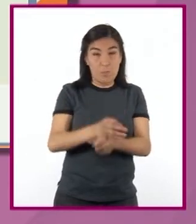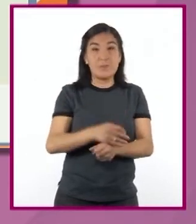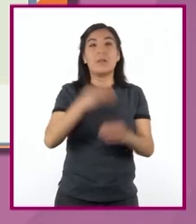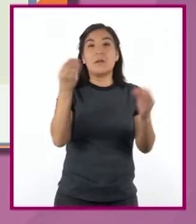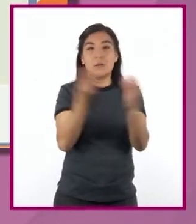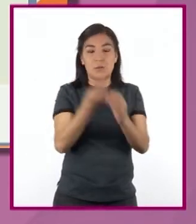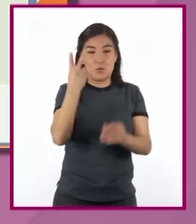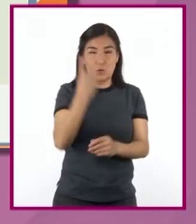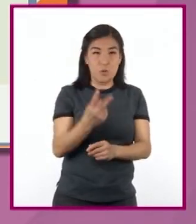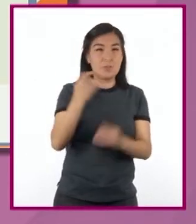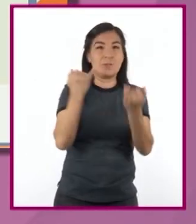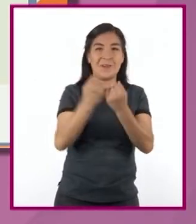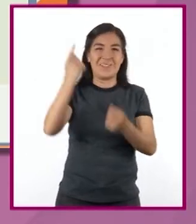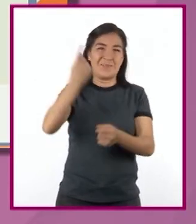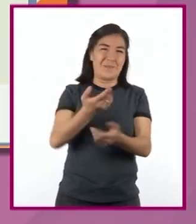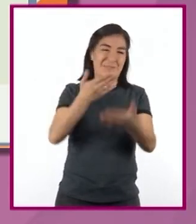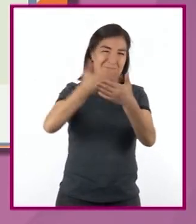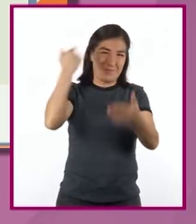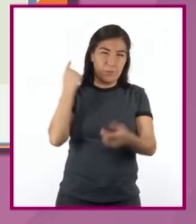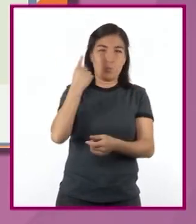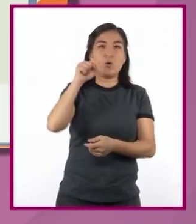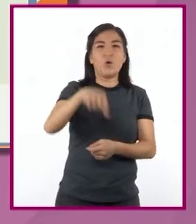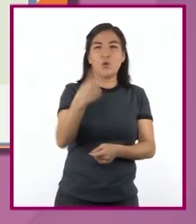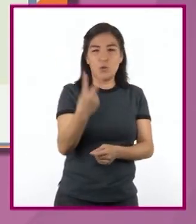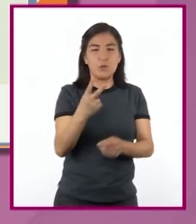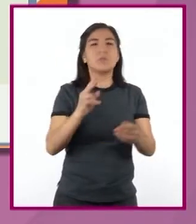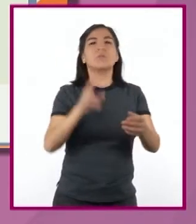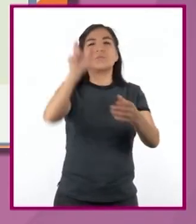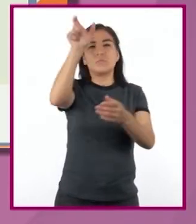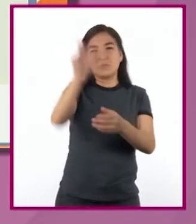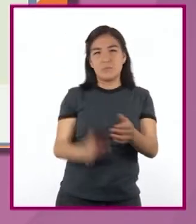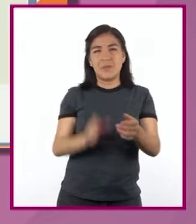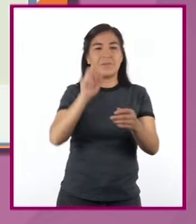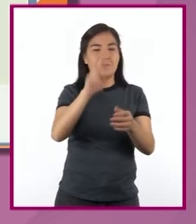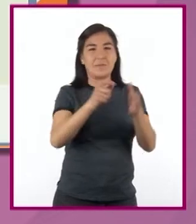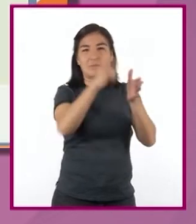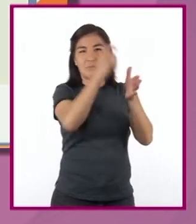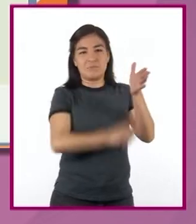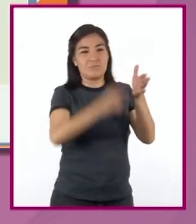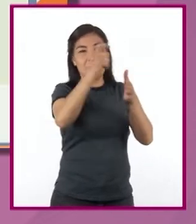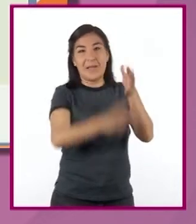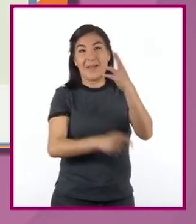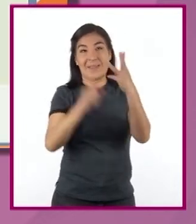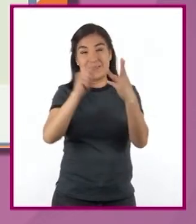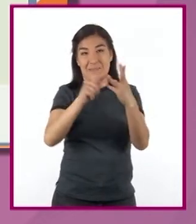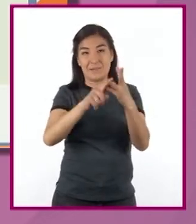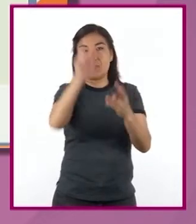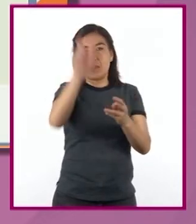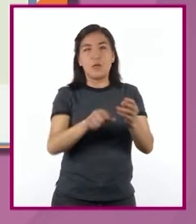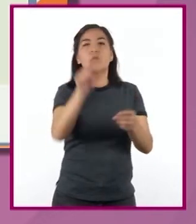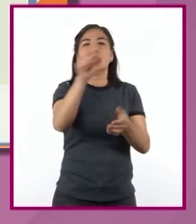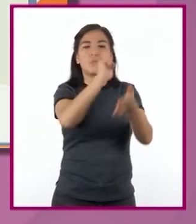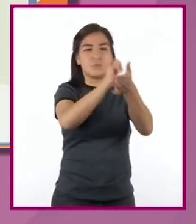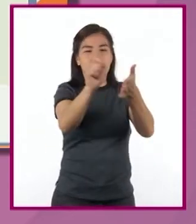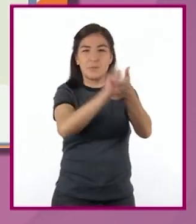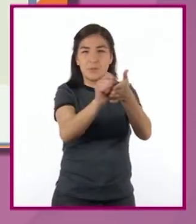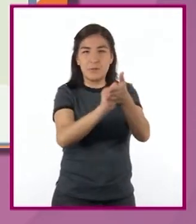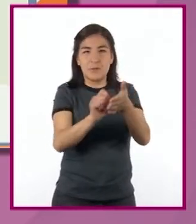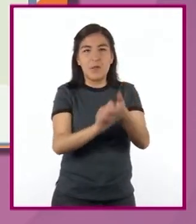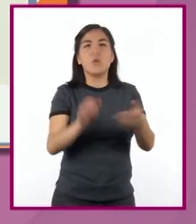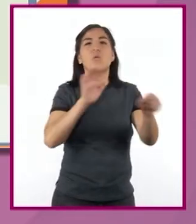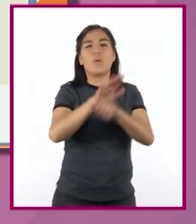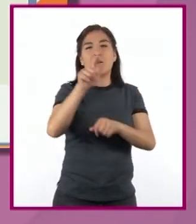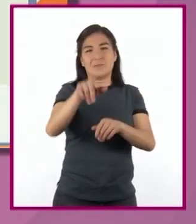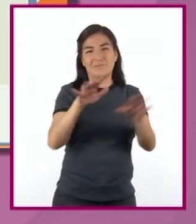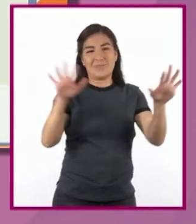hoy, complementen la tercera columna, correspondiente a los movimientos de independencia de las colonias españolas